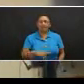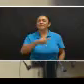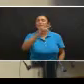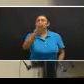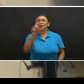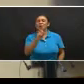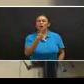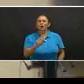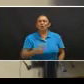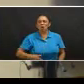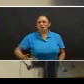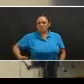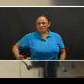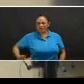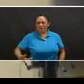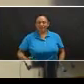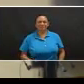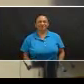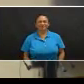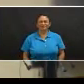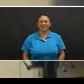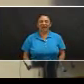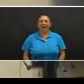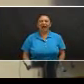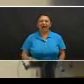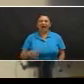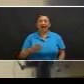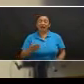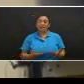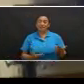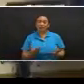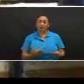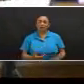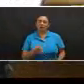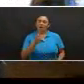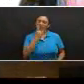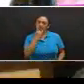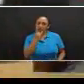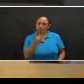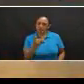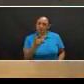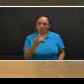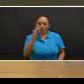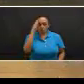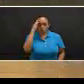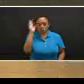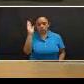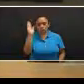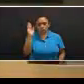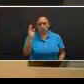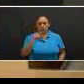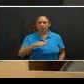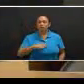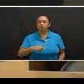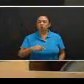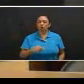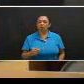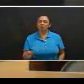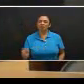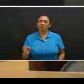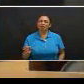Pregúntele al diácono. Mira, hermano, perdona, no sé si soy tan espiritual que no me